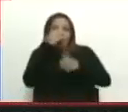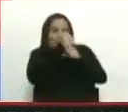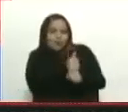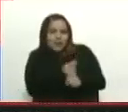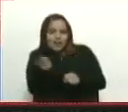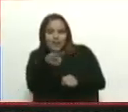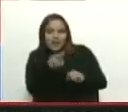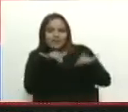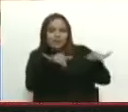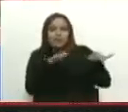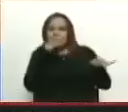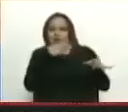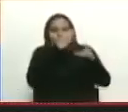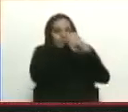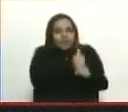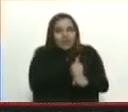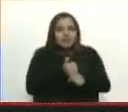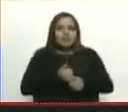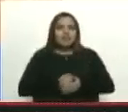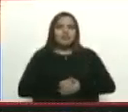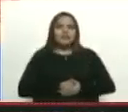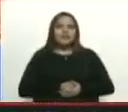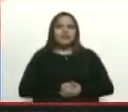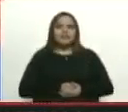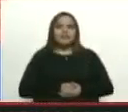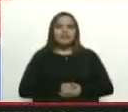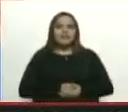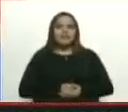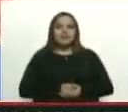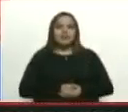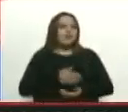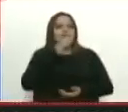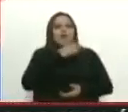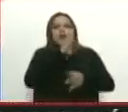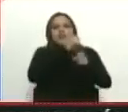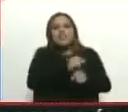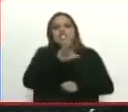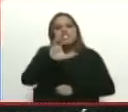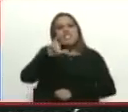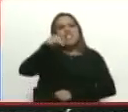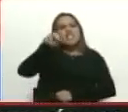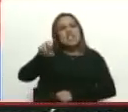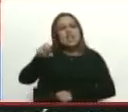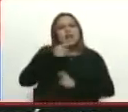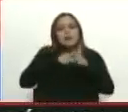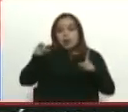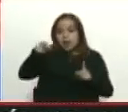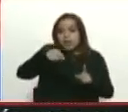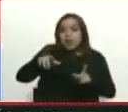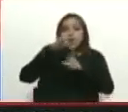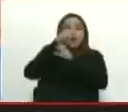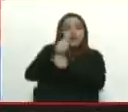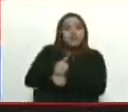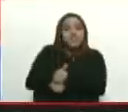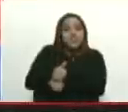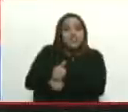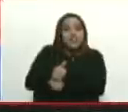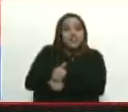no confían ellos en el CNE, pero confían en